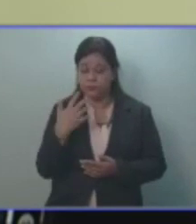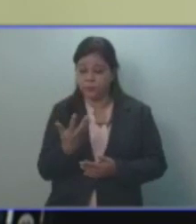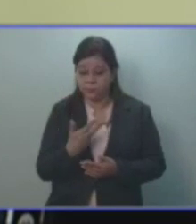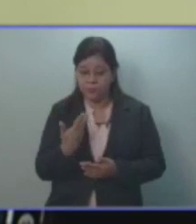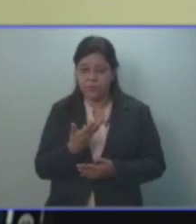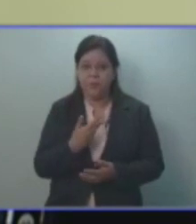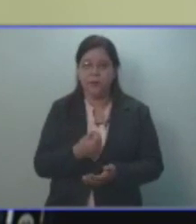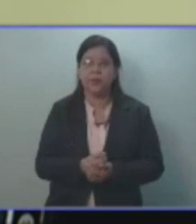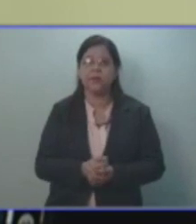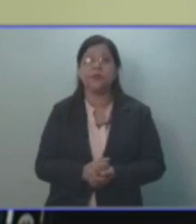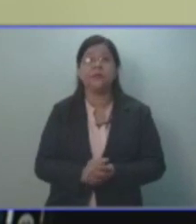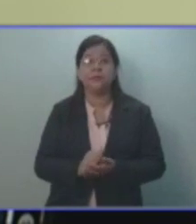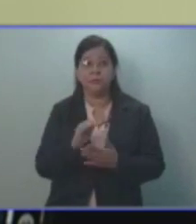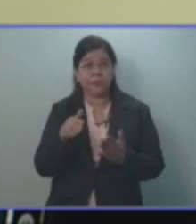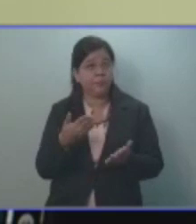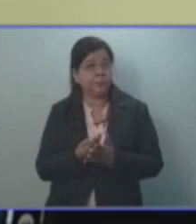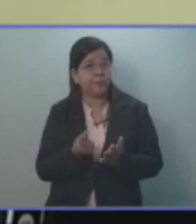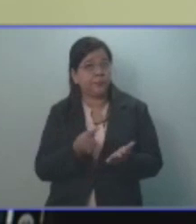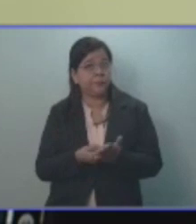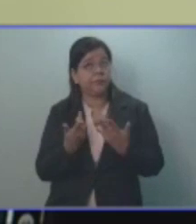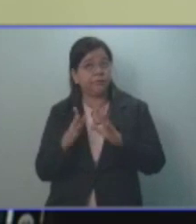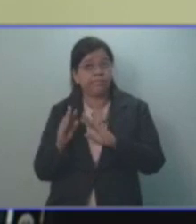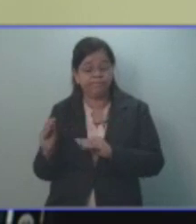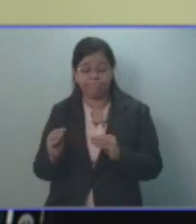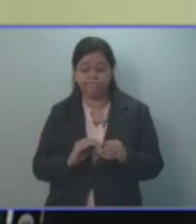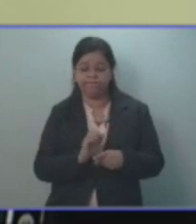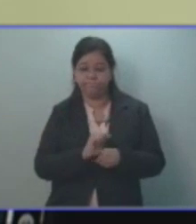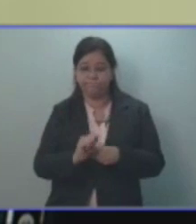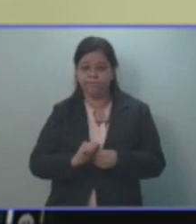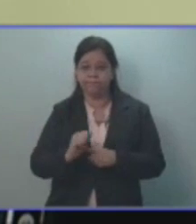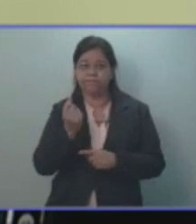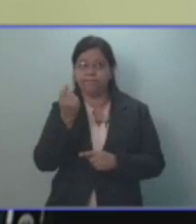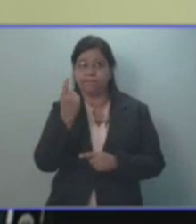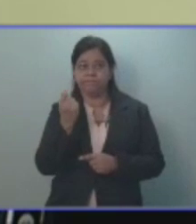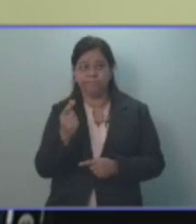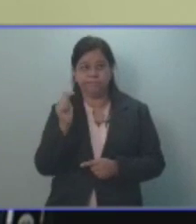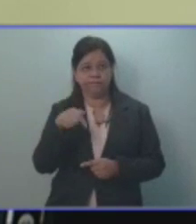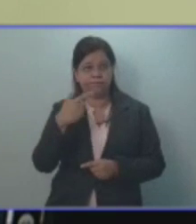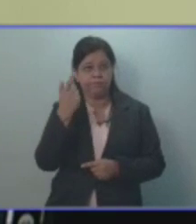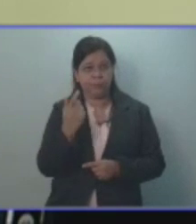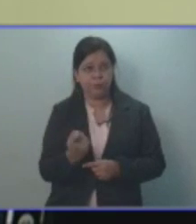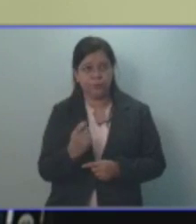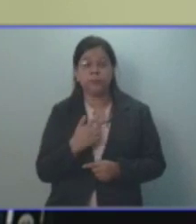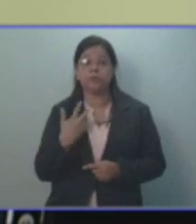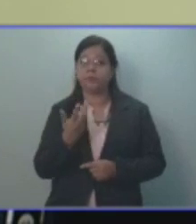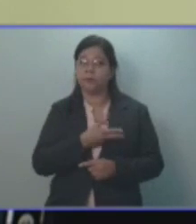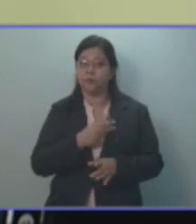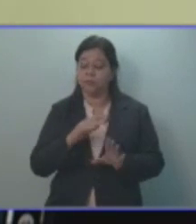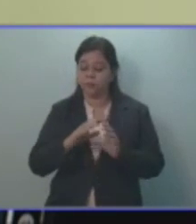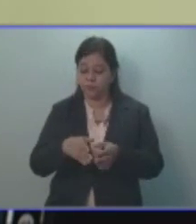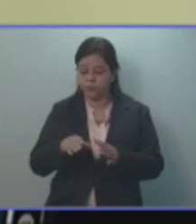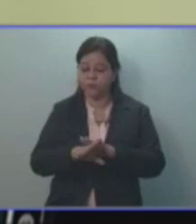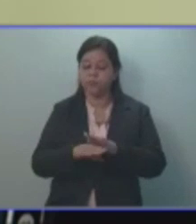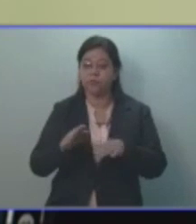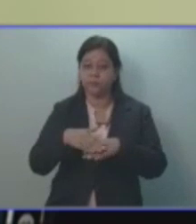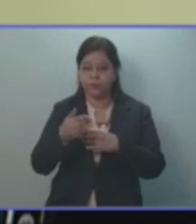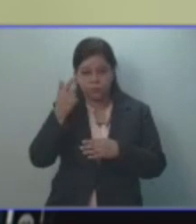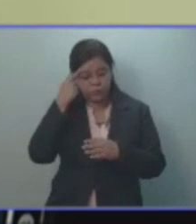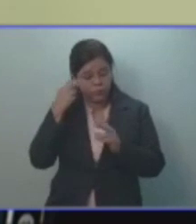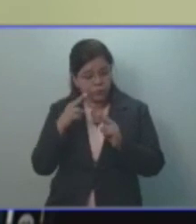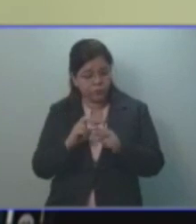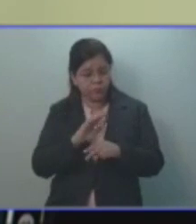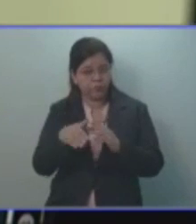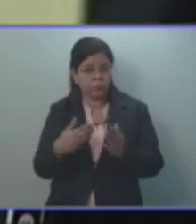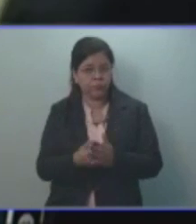manifestar que dicha ampliación entró en vigencia desde el día 11 de los corrientes. La comisión, después del estudio y análisis